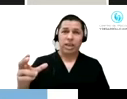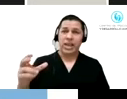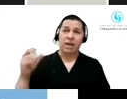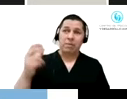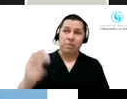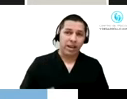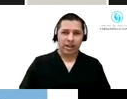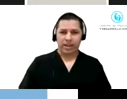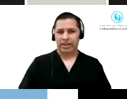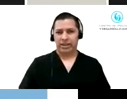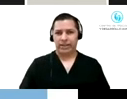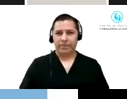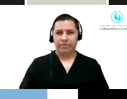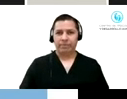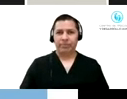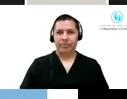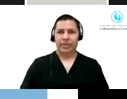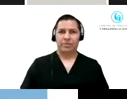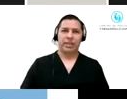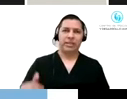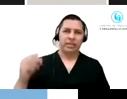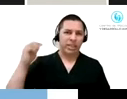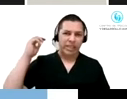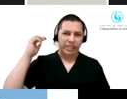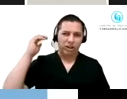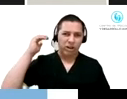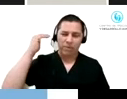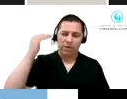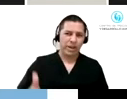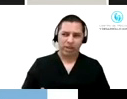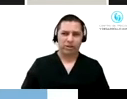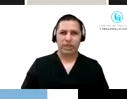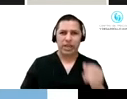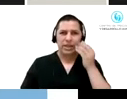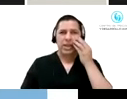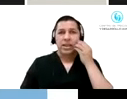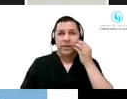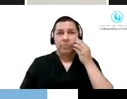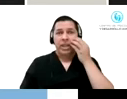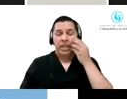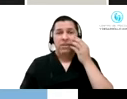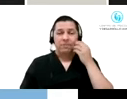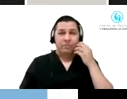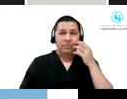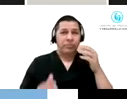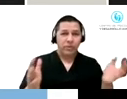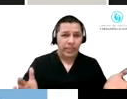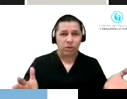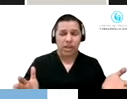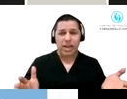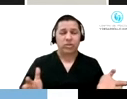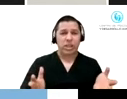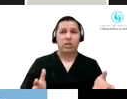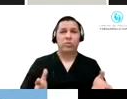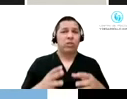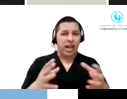es un sesgo social, la mamá es la que agrede, ¿verdad? Es lo primero que se nos viene a la mente. Claro, según el